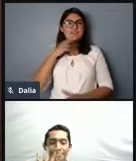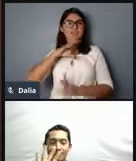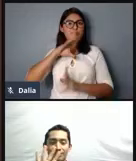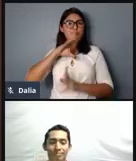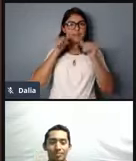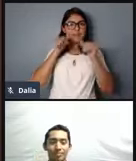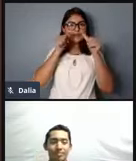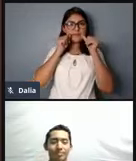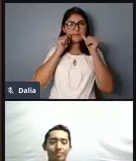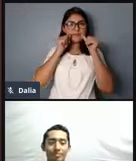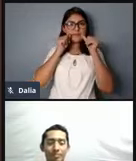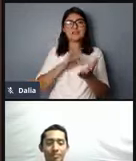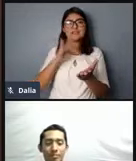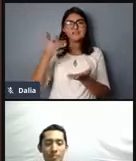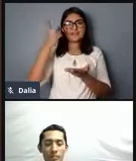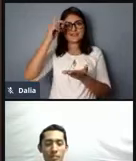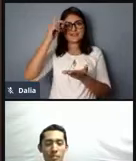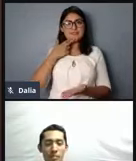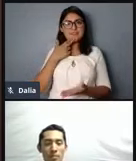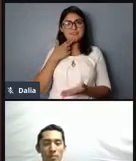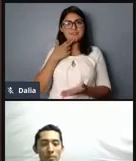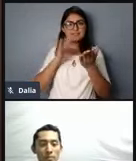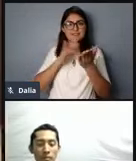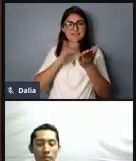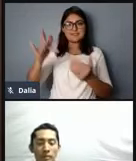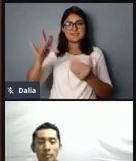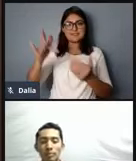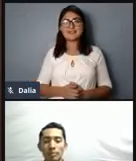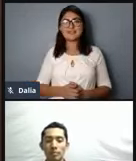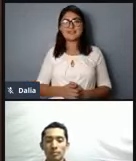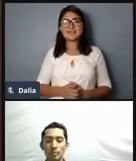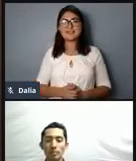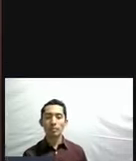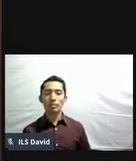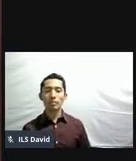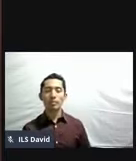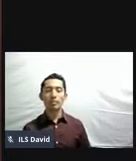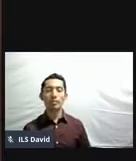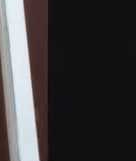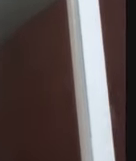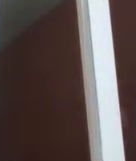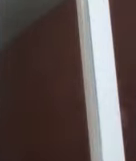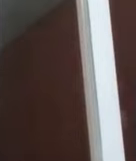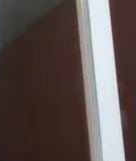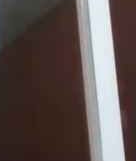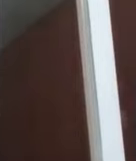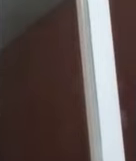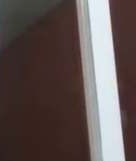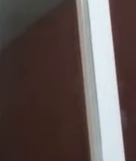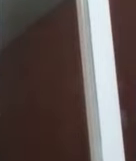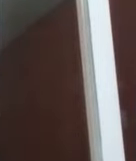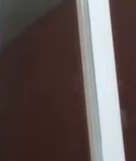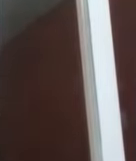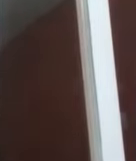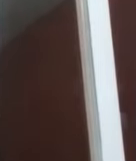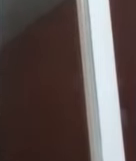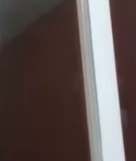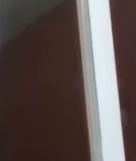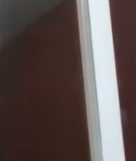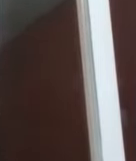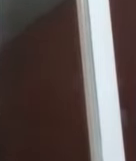por haber estado con nosotras y nosotros en esta noche hermosa. Gracias a los dos. Y bueno, pues